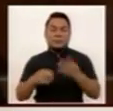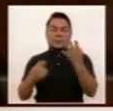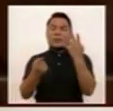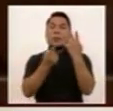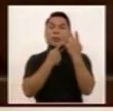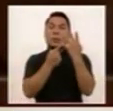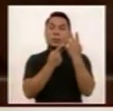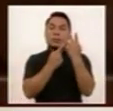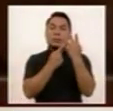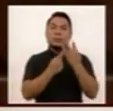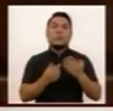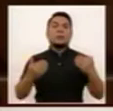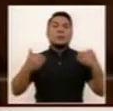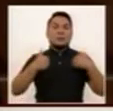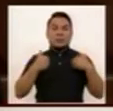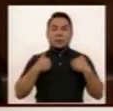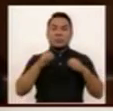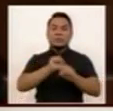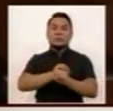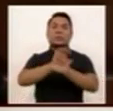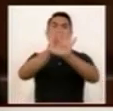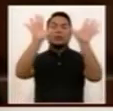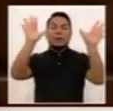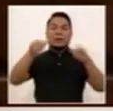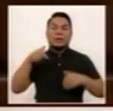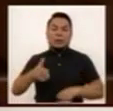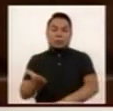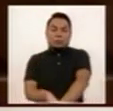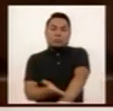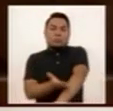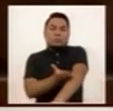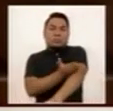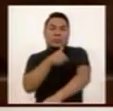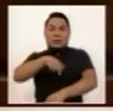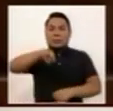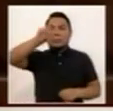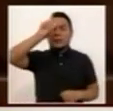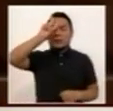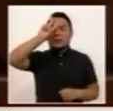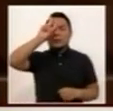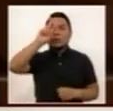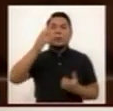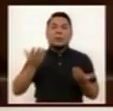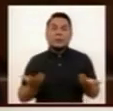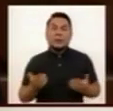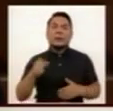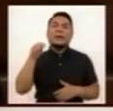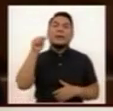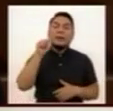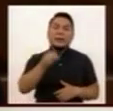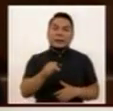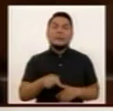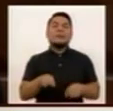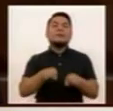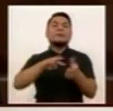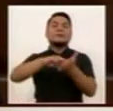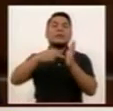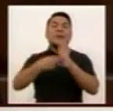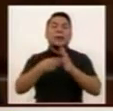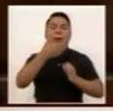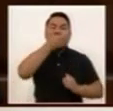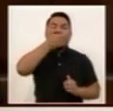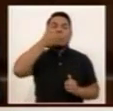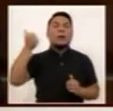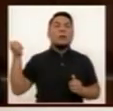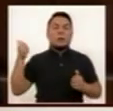tenemos claro que el desarrollo del Perú no es otra cosa que la mejora de la calidad de vida